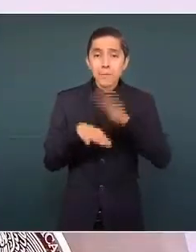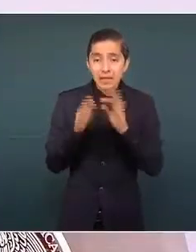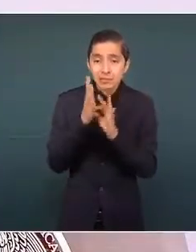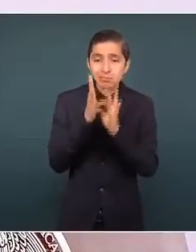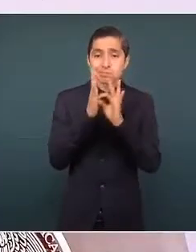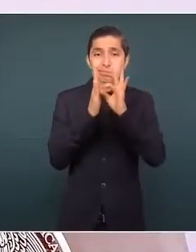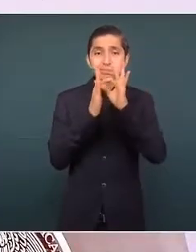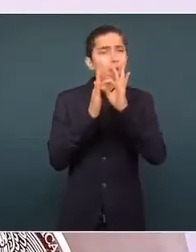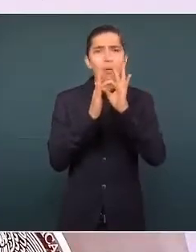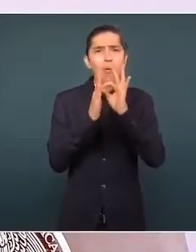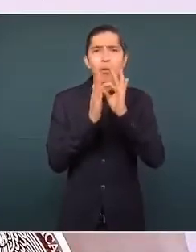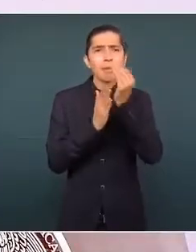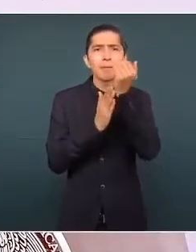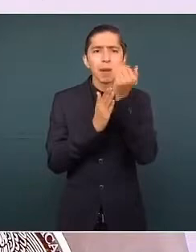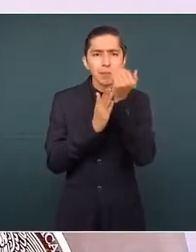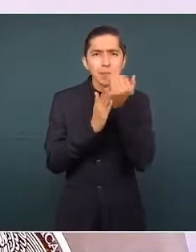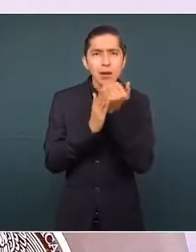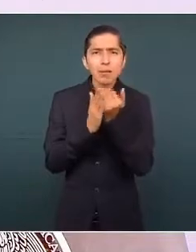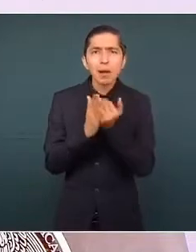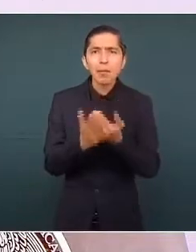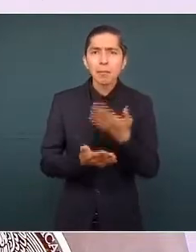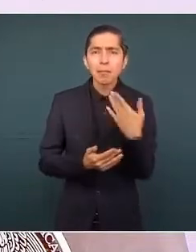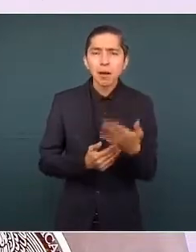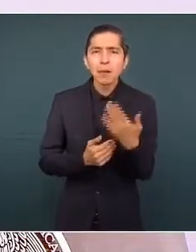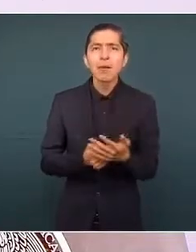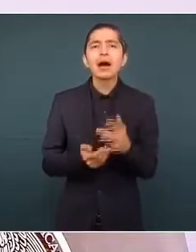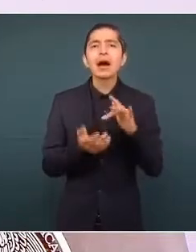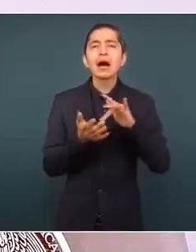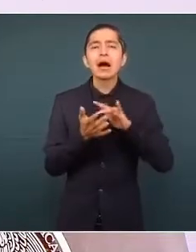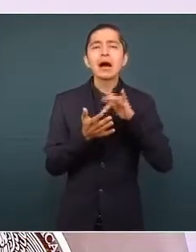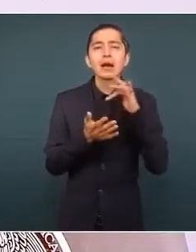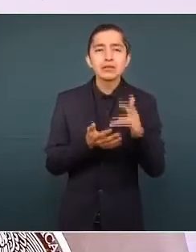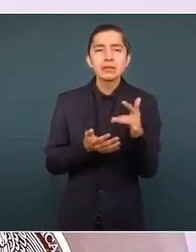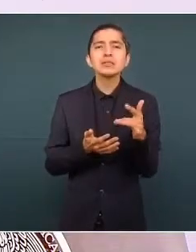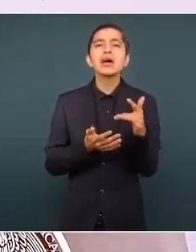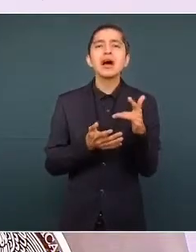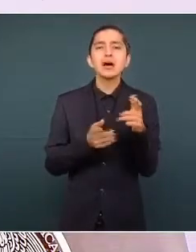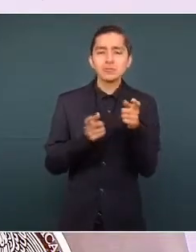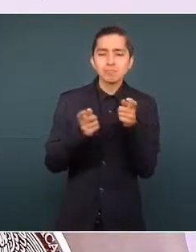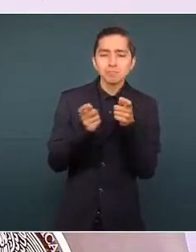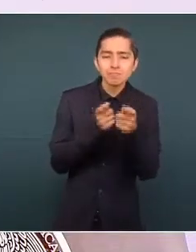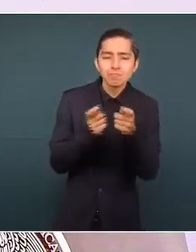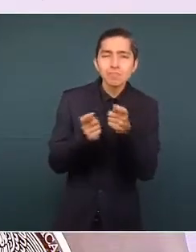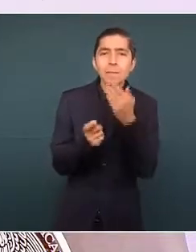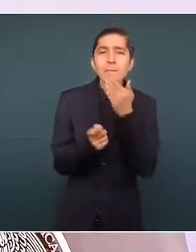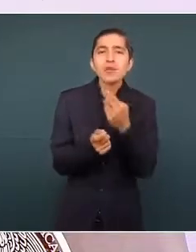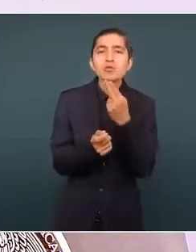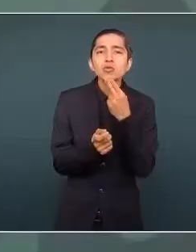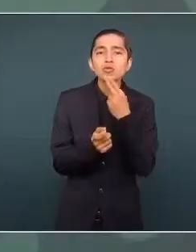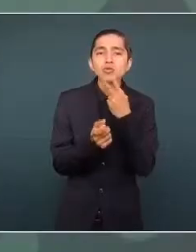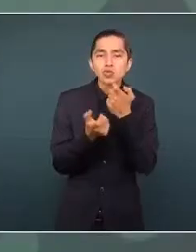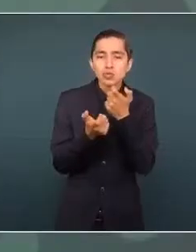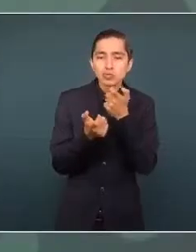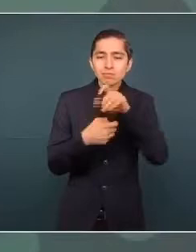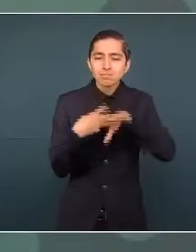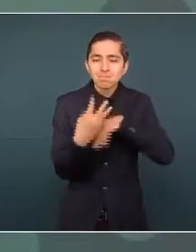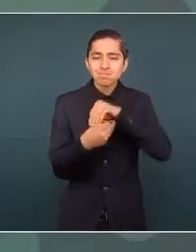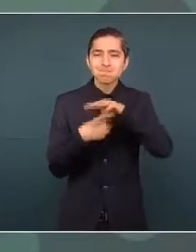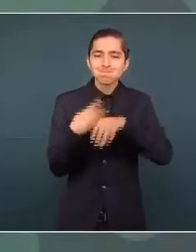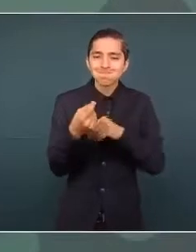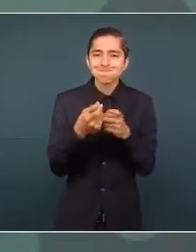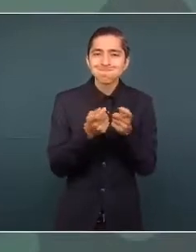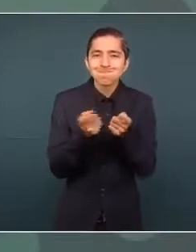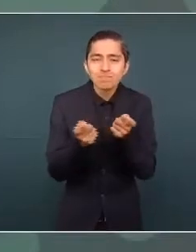las hemos podido reducir gracias a un estricto control del uso de los recursos públicos.